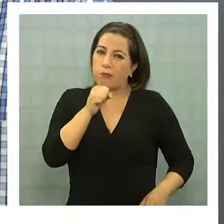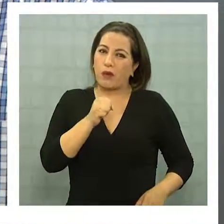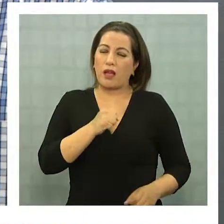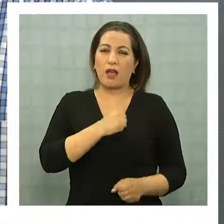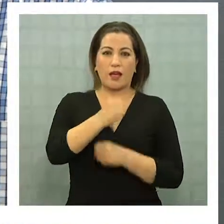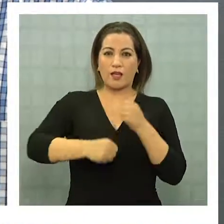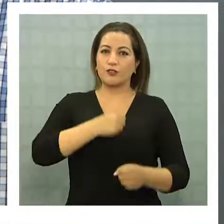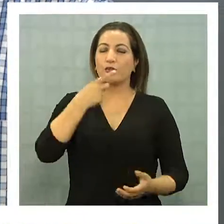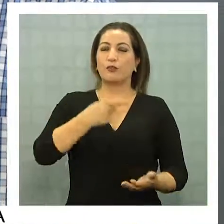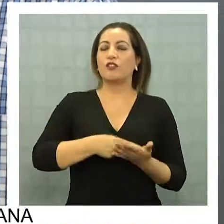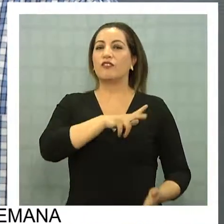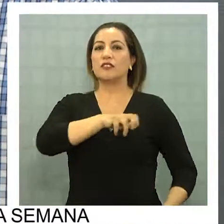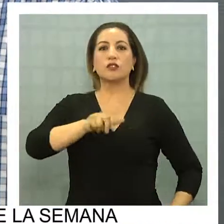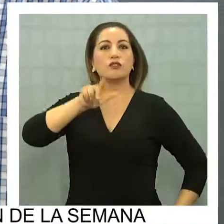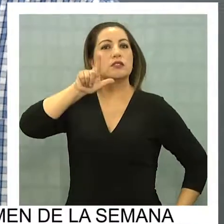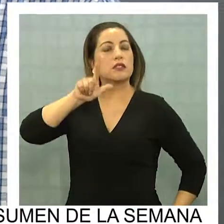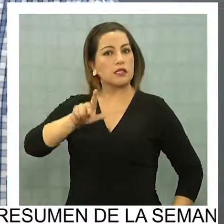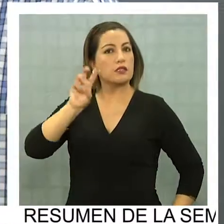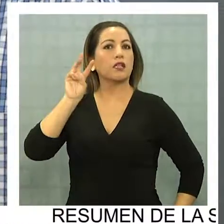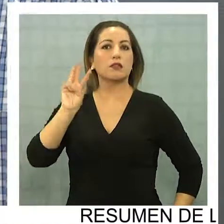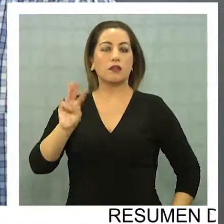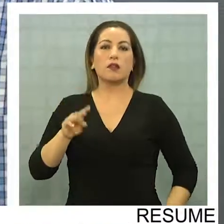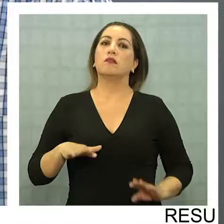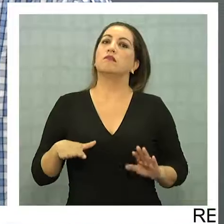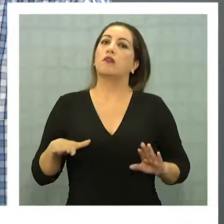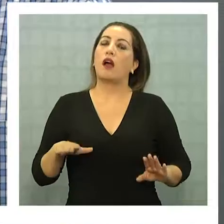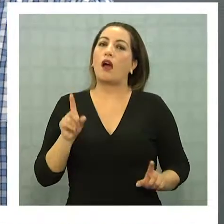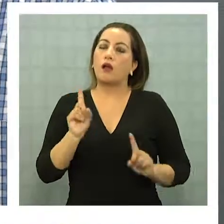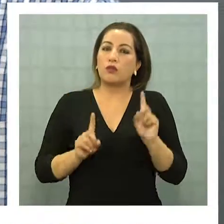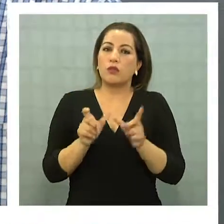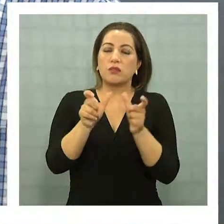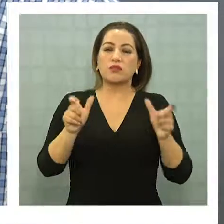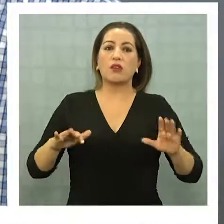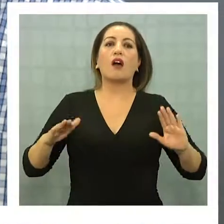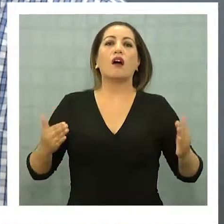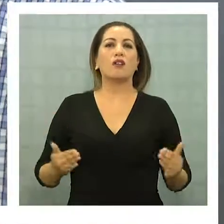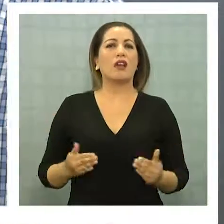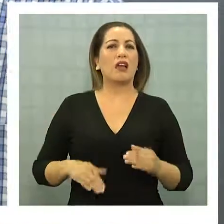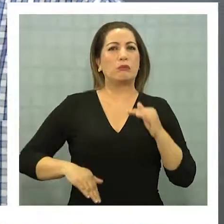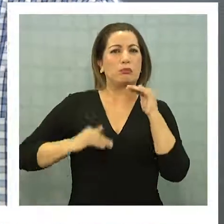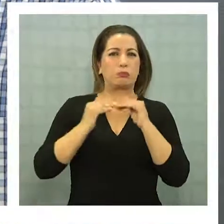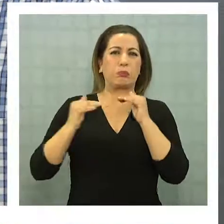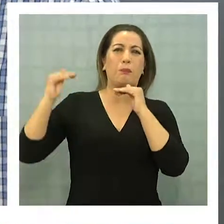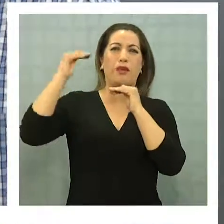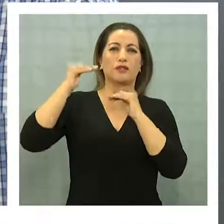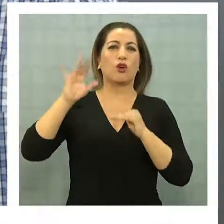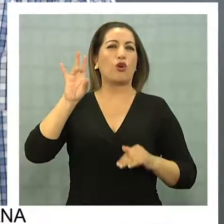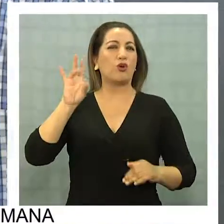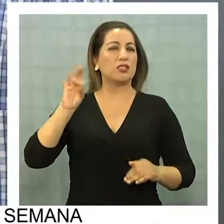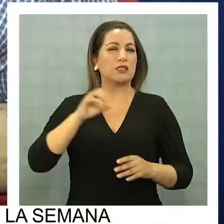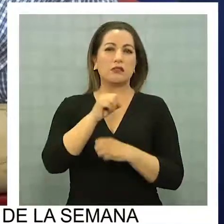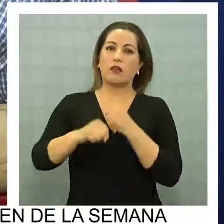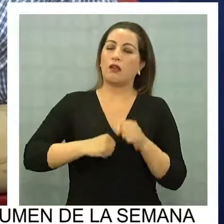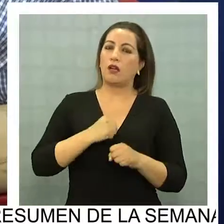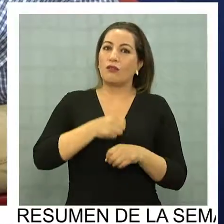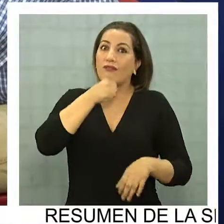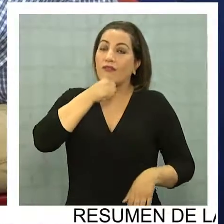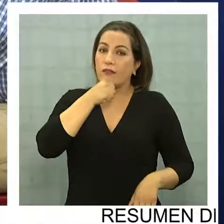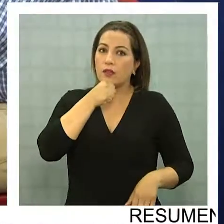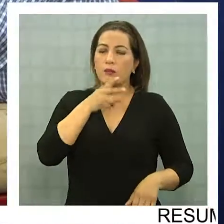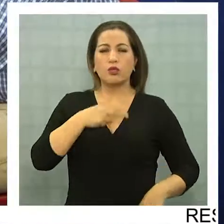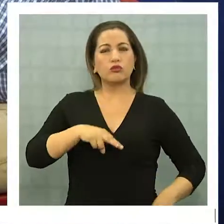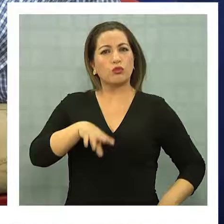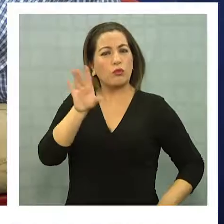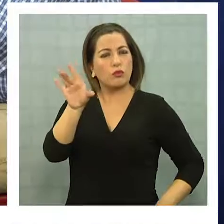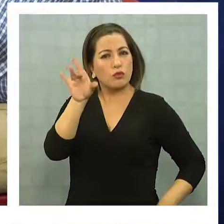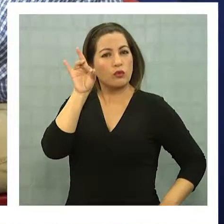desde el año 73 y que ya casi todos ellos son personas sobre los 70, 80 años, ¿cierto? Pero